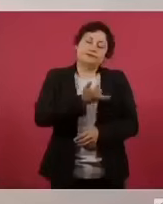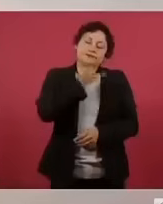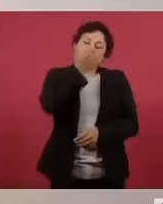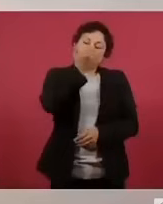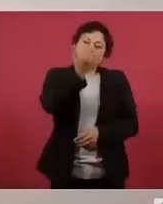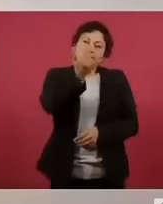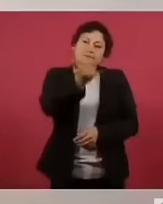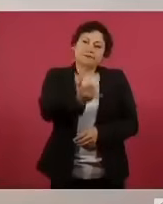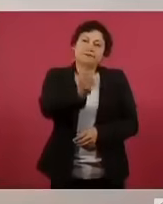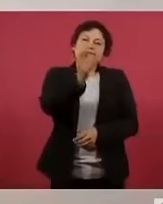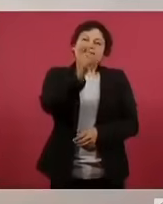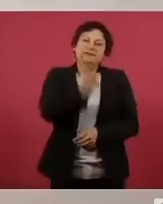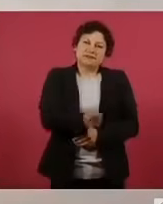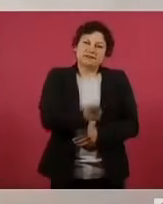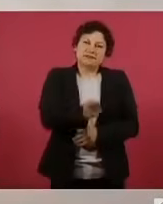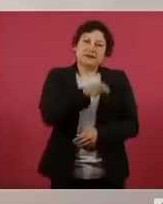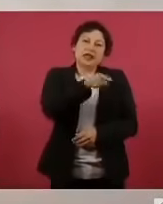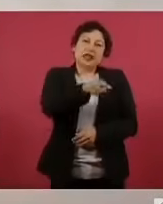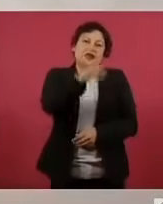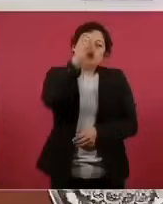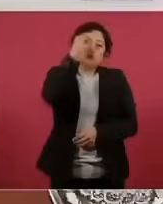Piensan que el pueblo es tonto.